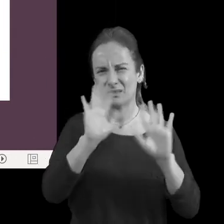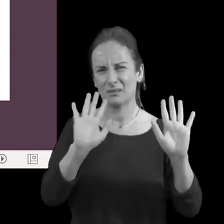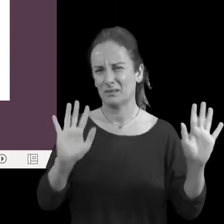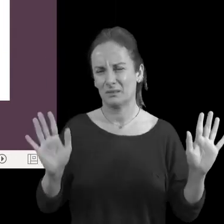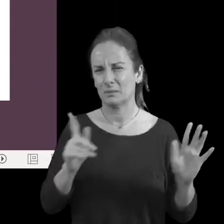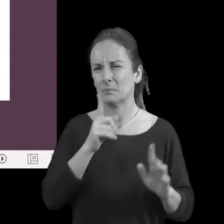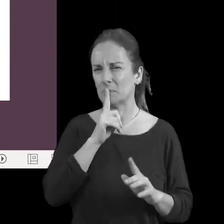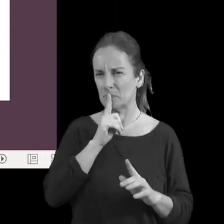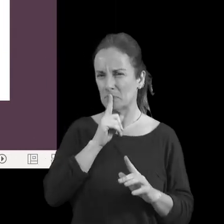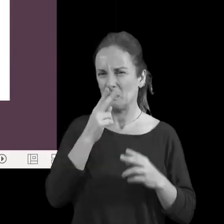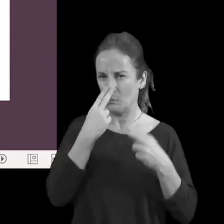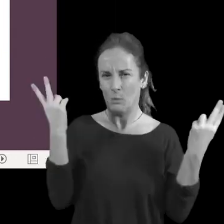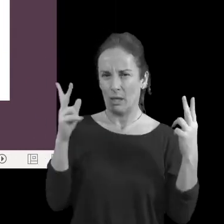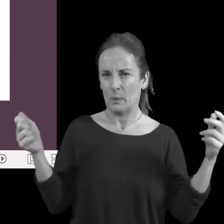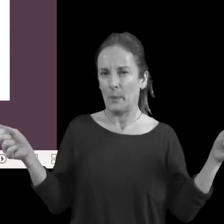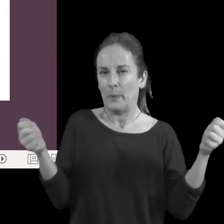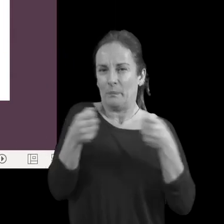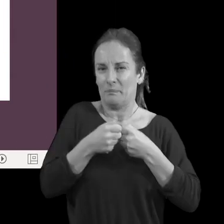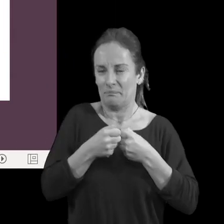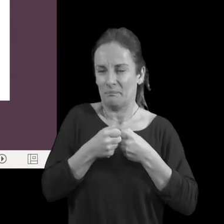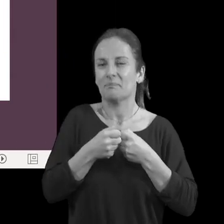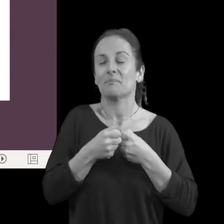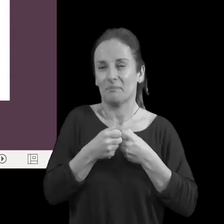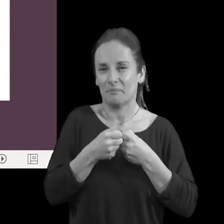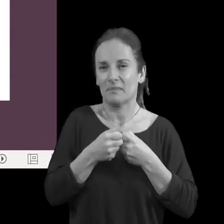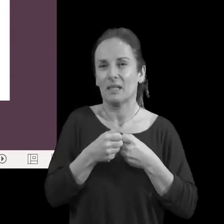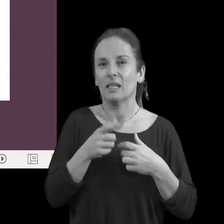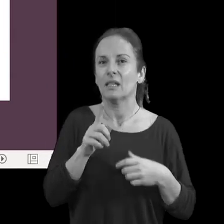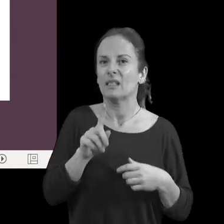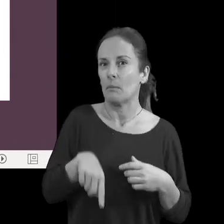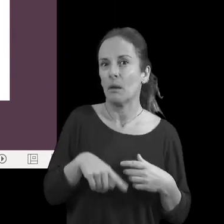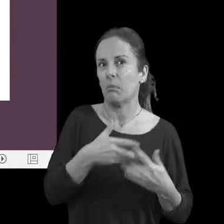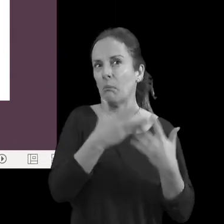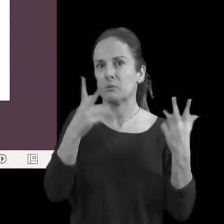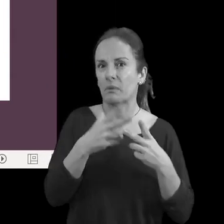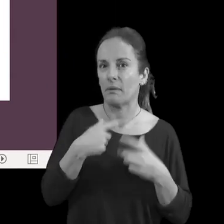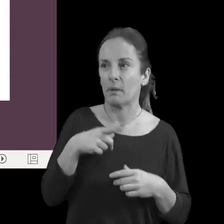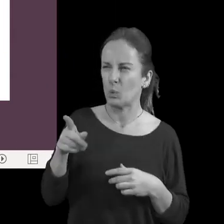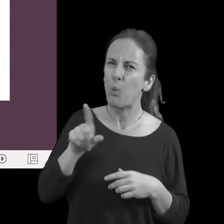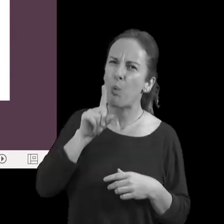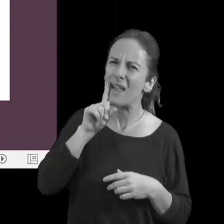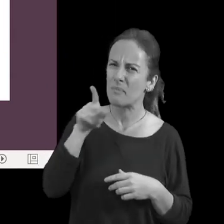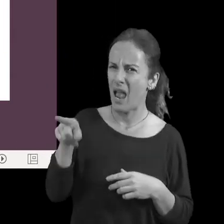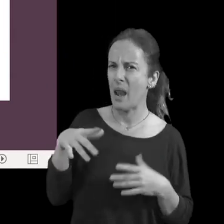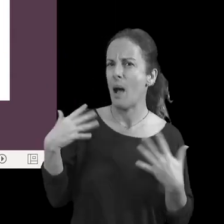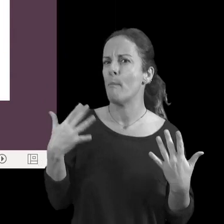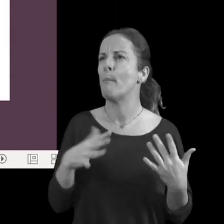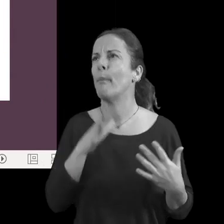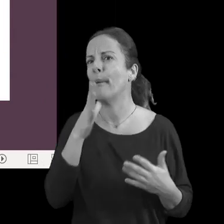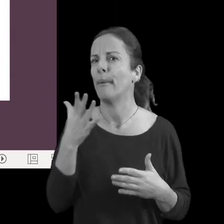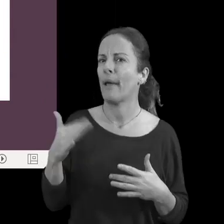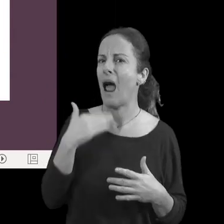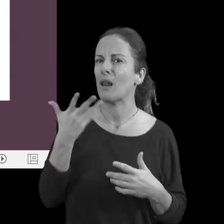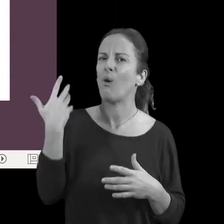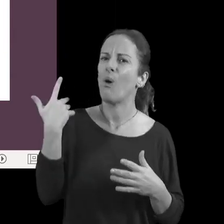un poco con estas ideas de algo te habrá pasado, ¿no?, para ser lesbiana, ¿no? Por no entrar en cuestiones freudianas, psicoanalíticas y tal, con